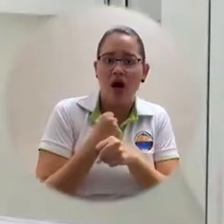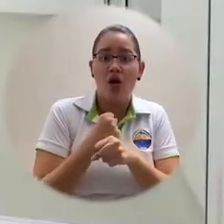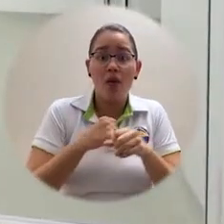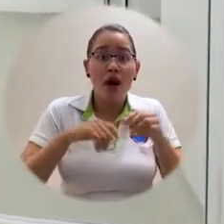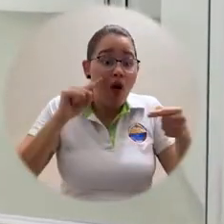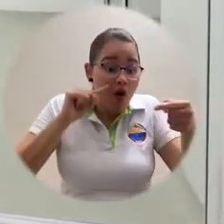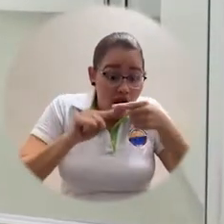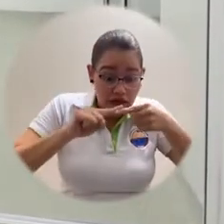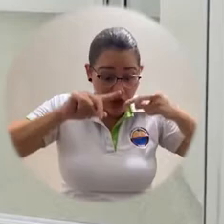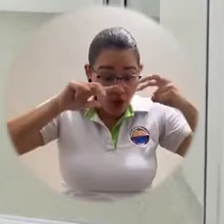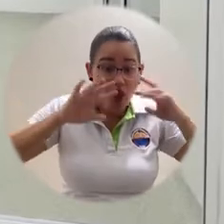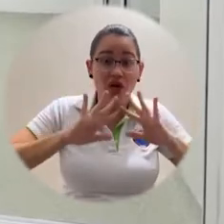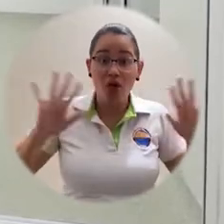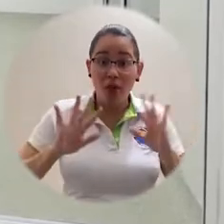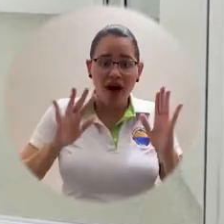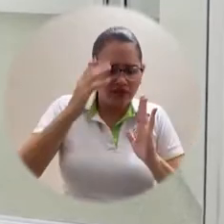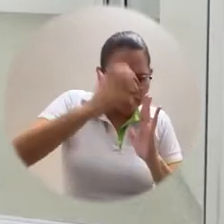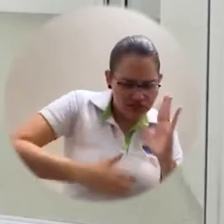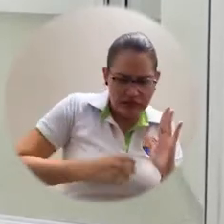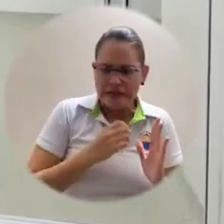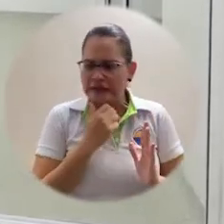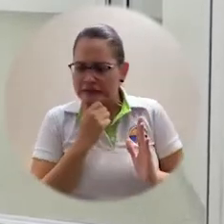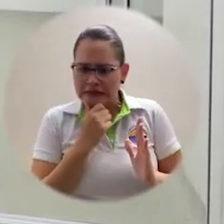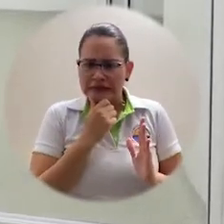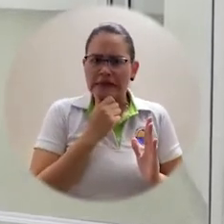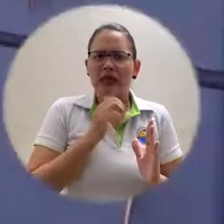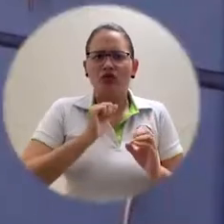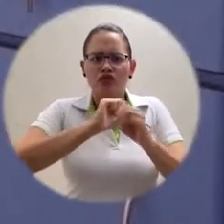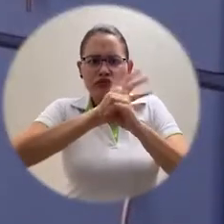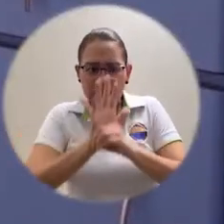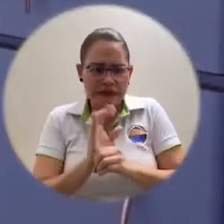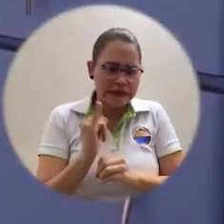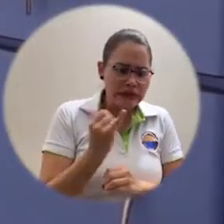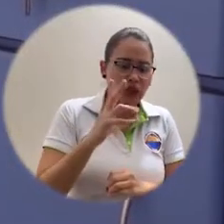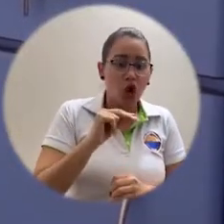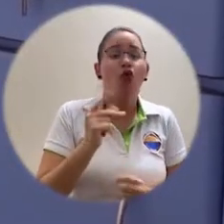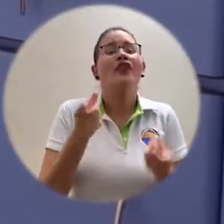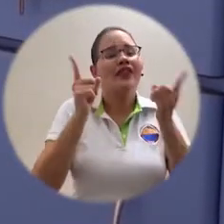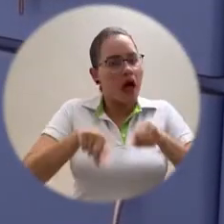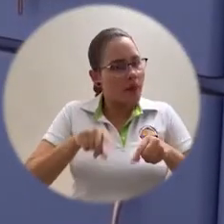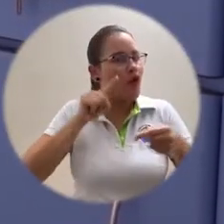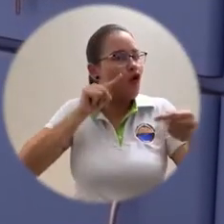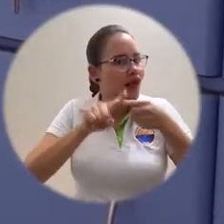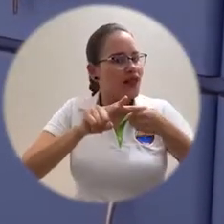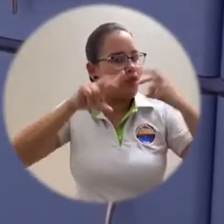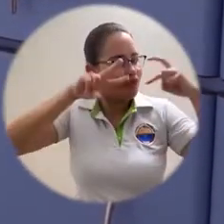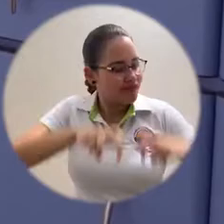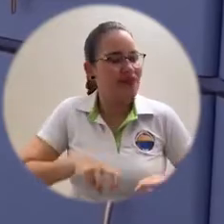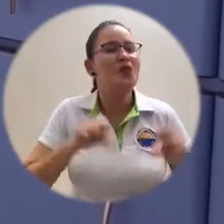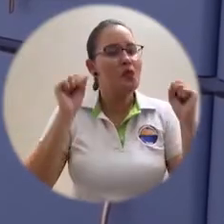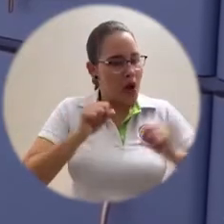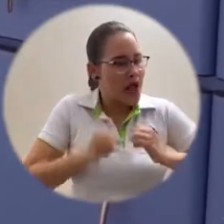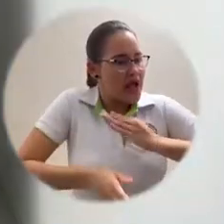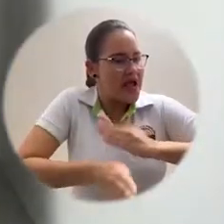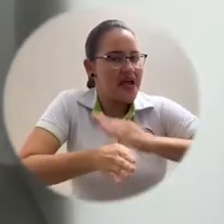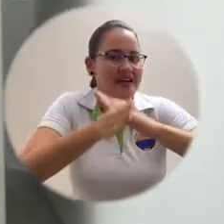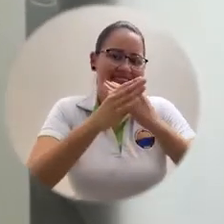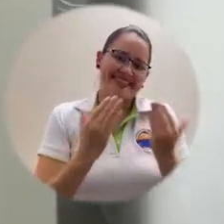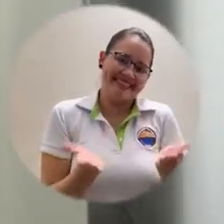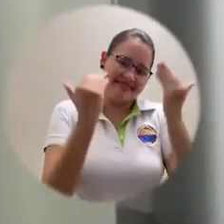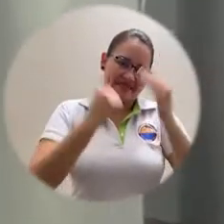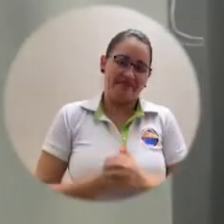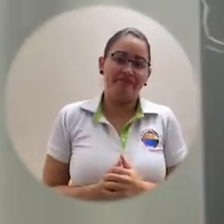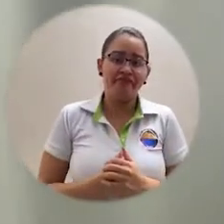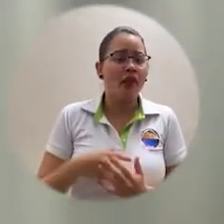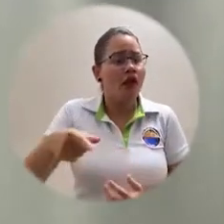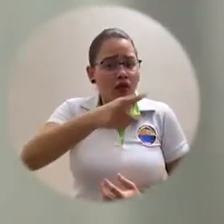investigación relacionados con lo que venga después de la pandemia. Para nosotros como universidad es muy importante contar con este laboratorio para luego poder